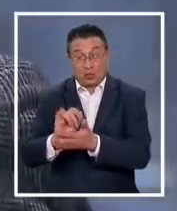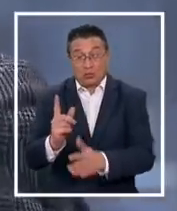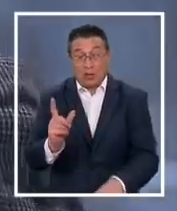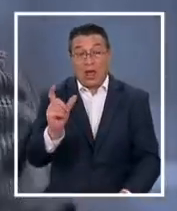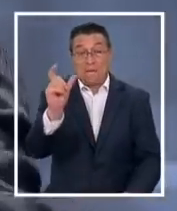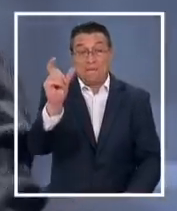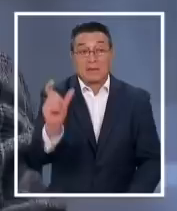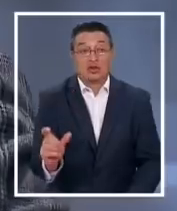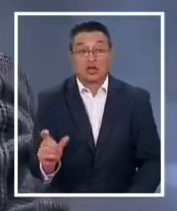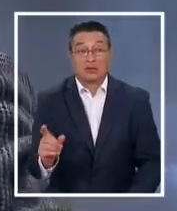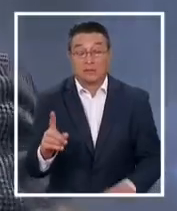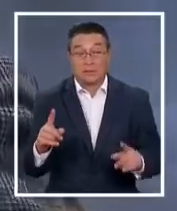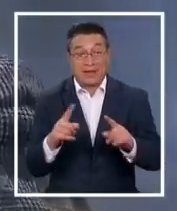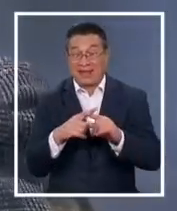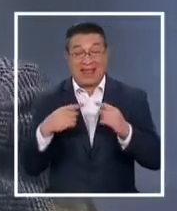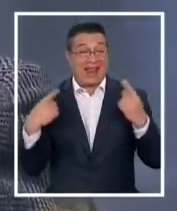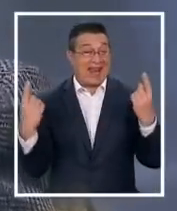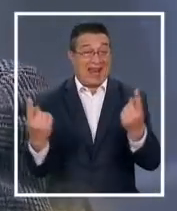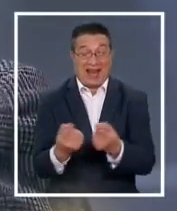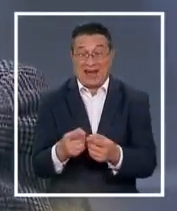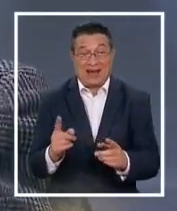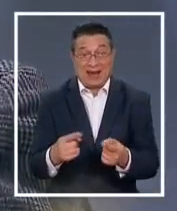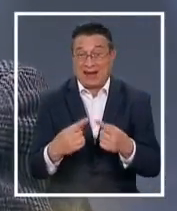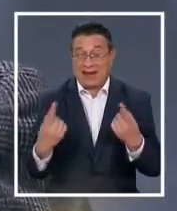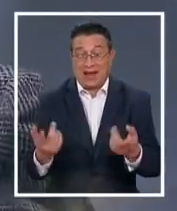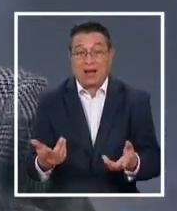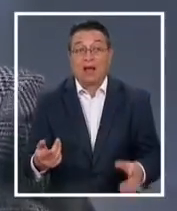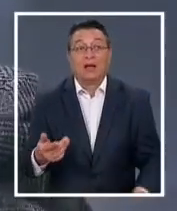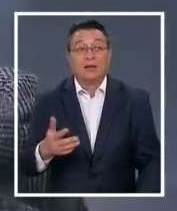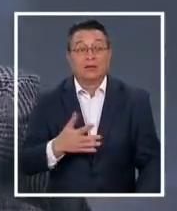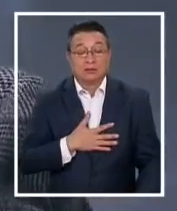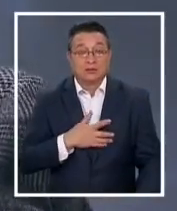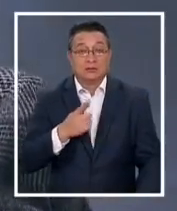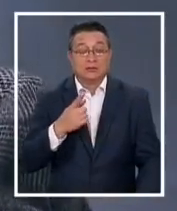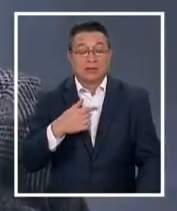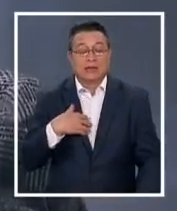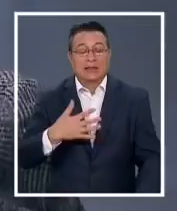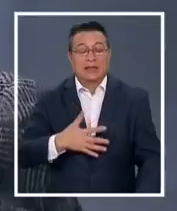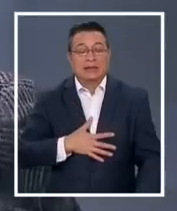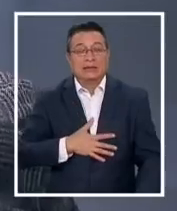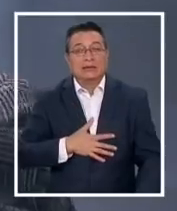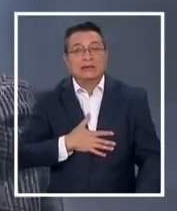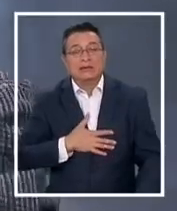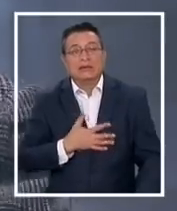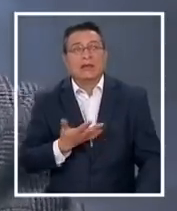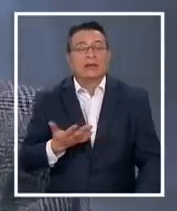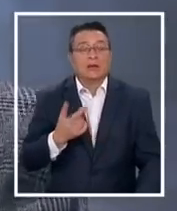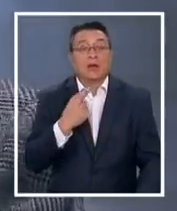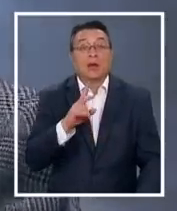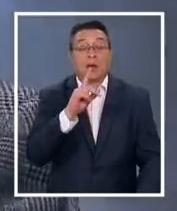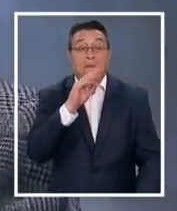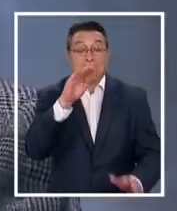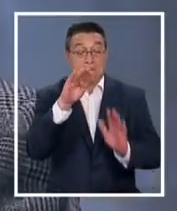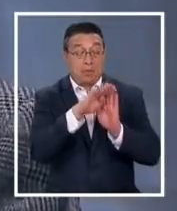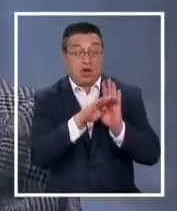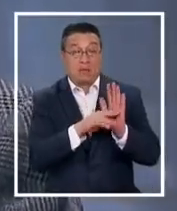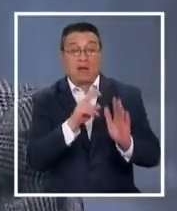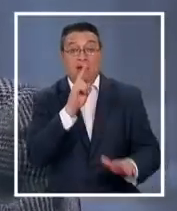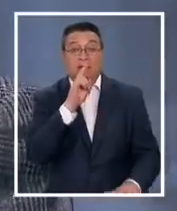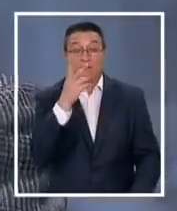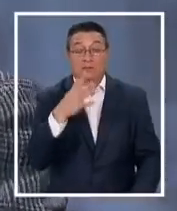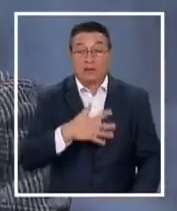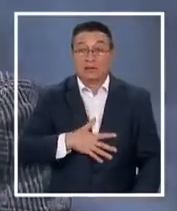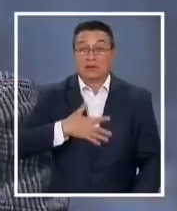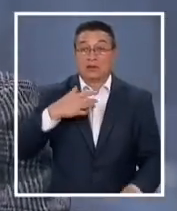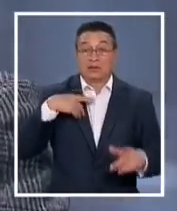persona en general, ¿sí?, que estima que en un programa de televisión ha sido